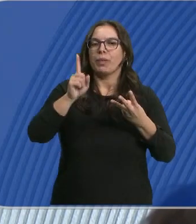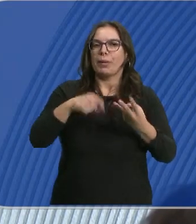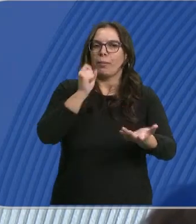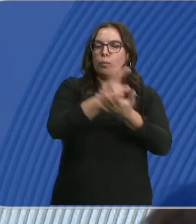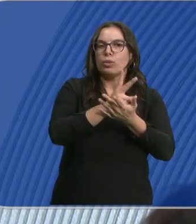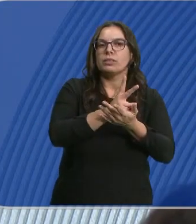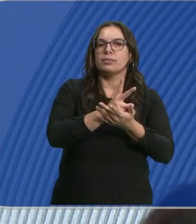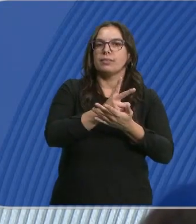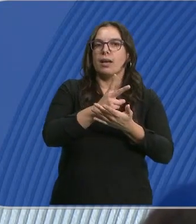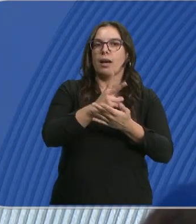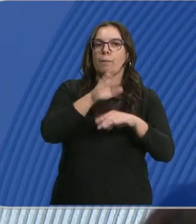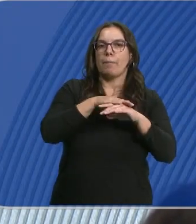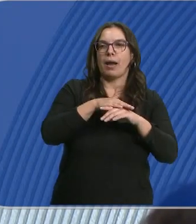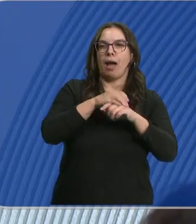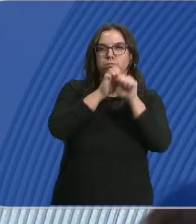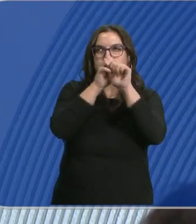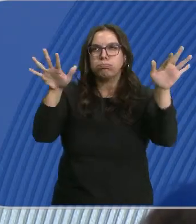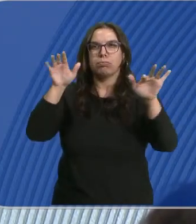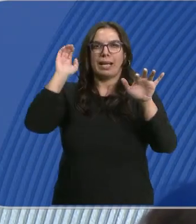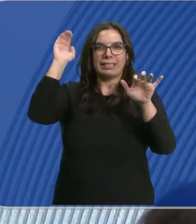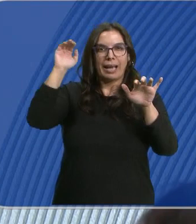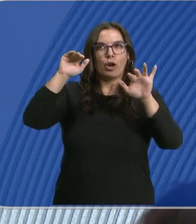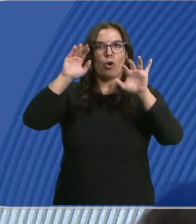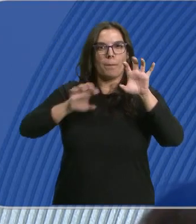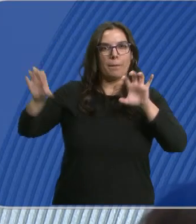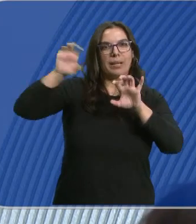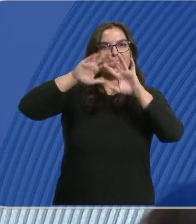apuesta también por la internacionalización, es muy importante.